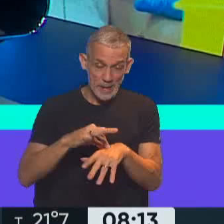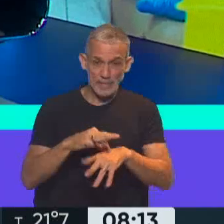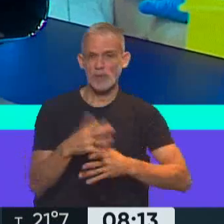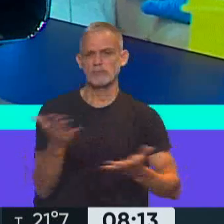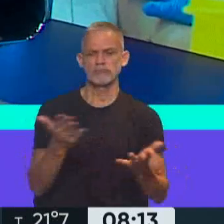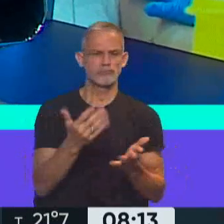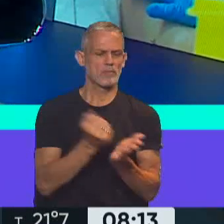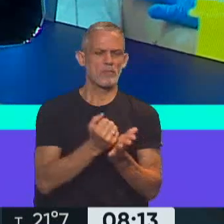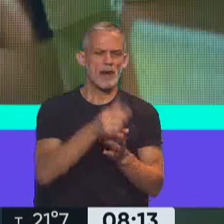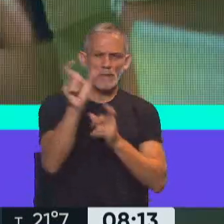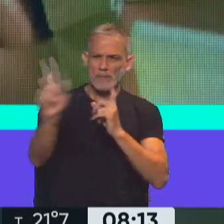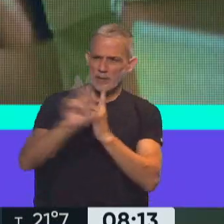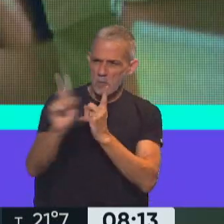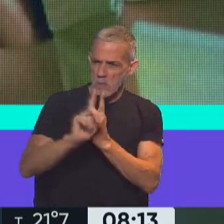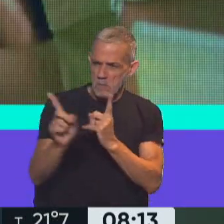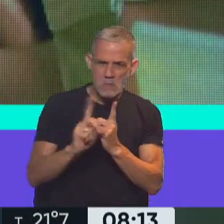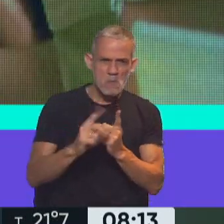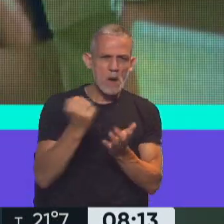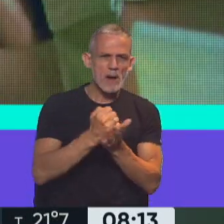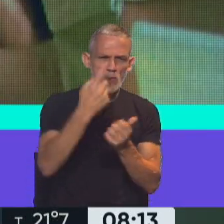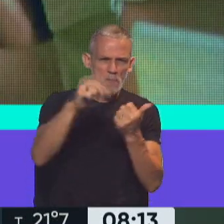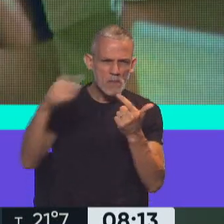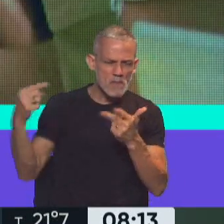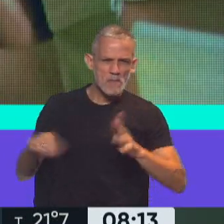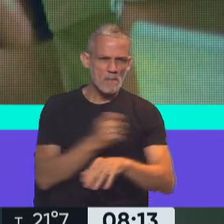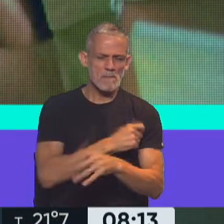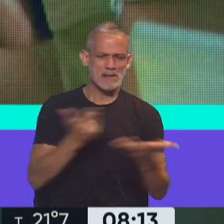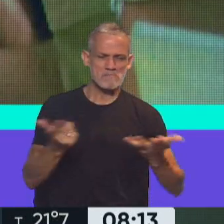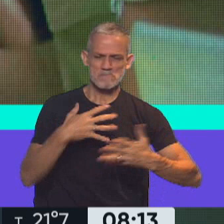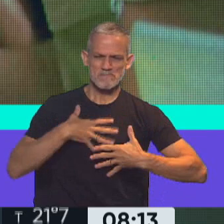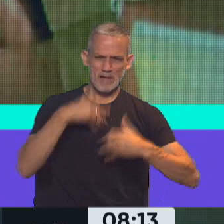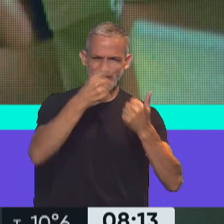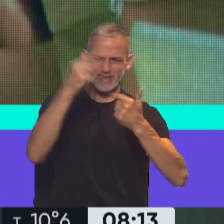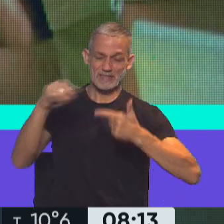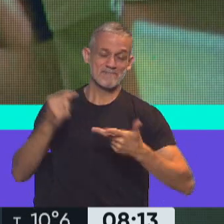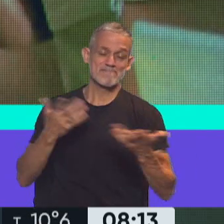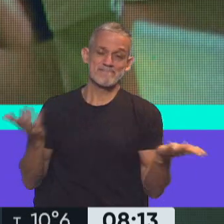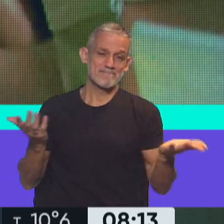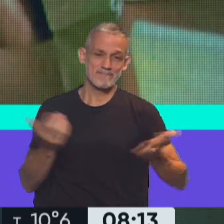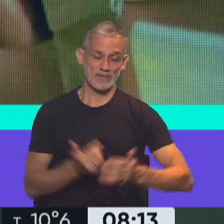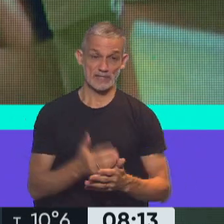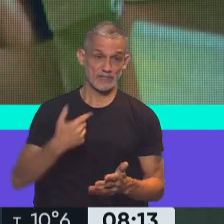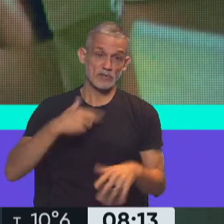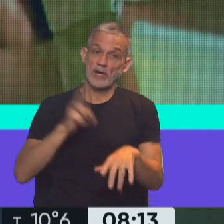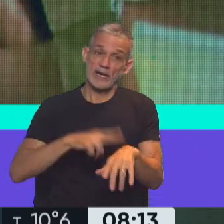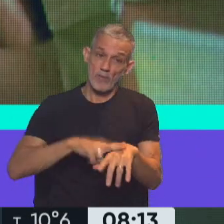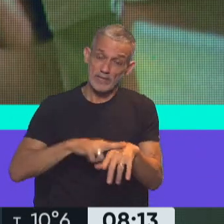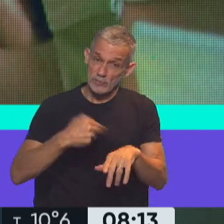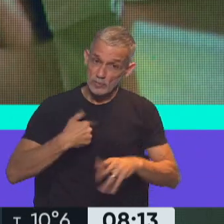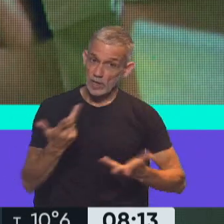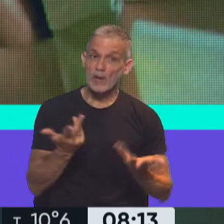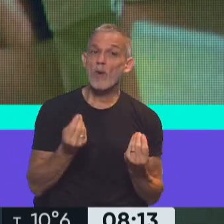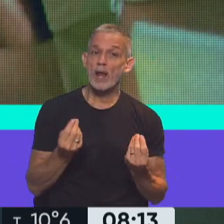tenido distintos pacientes con vacunas de distintas marcas y distintos efectos adversos con lo cual yo la recomendación es